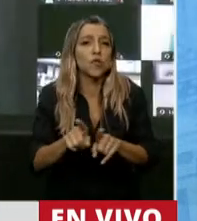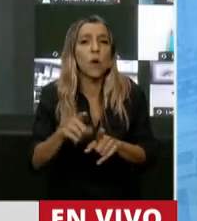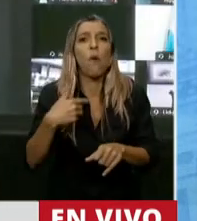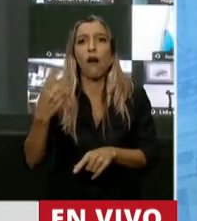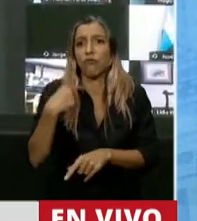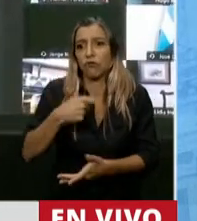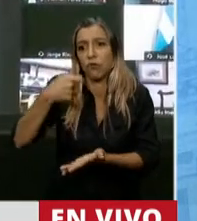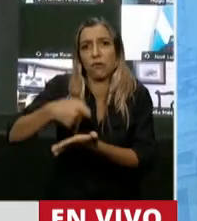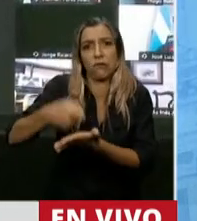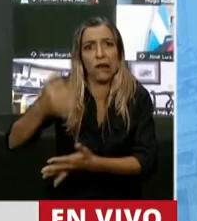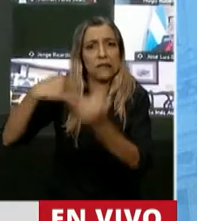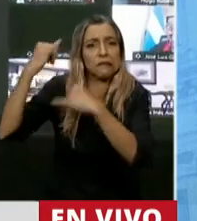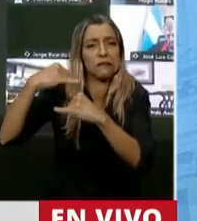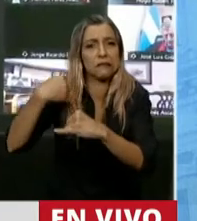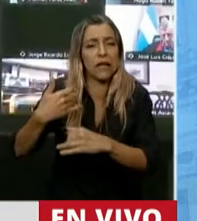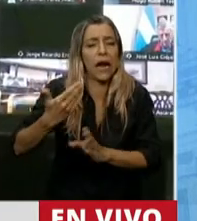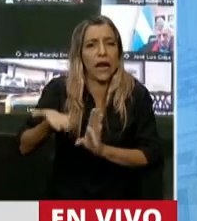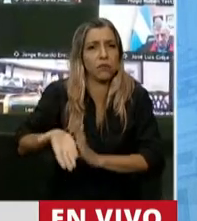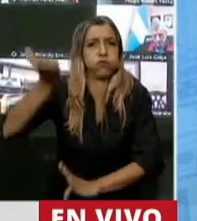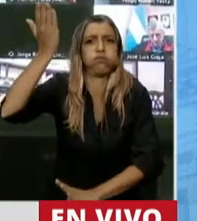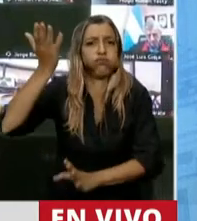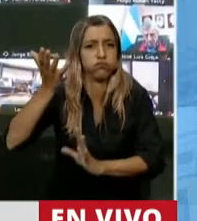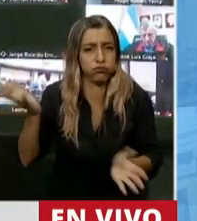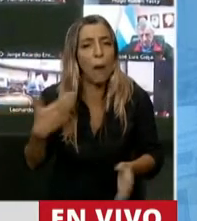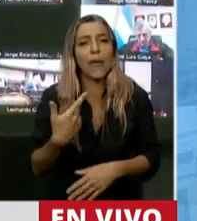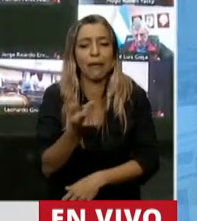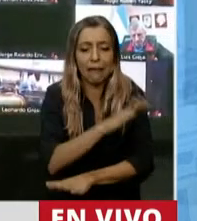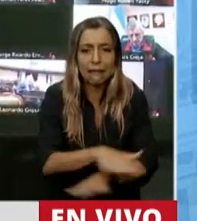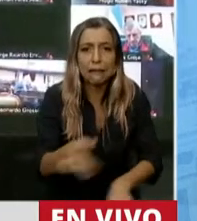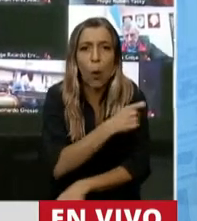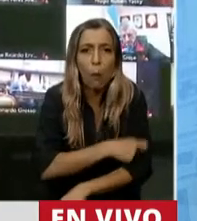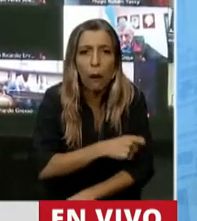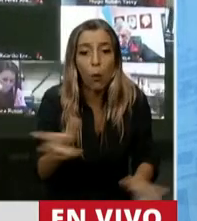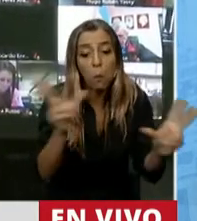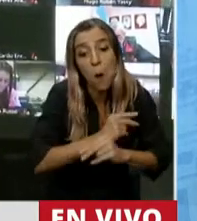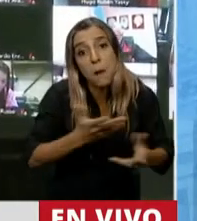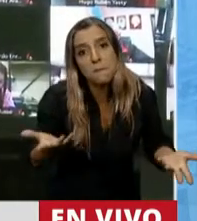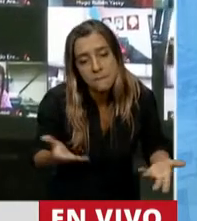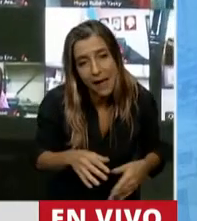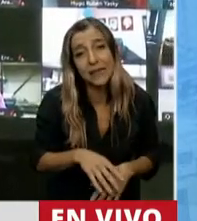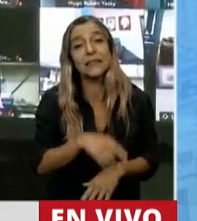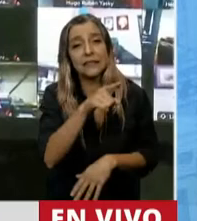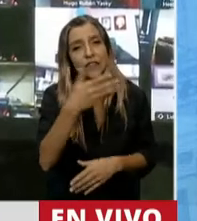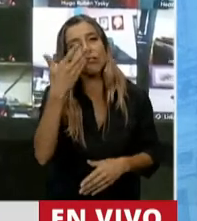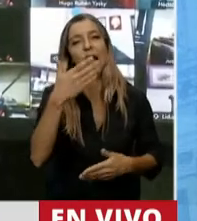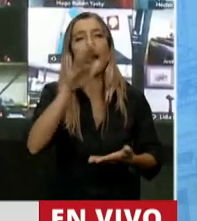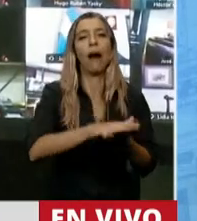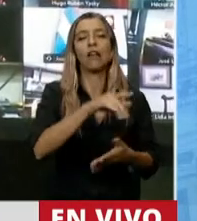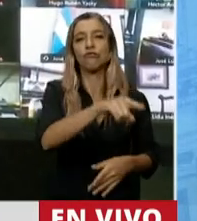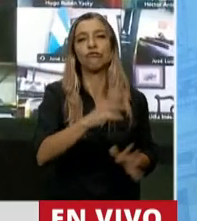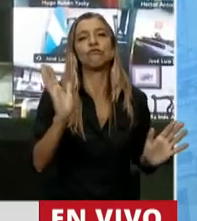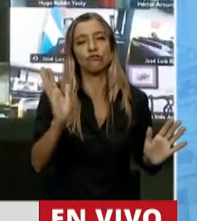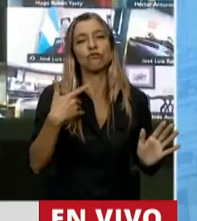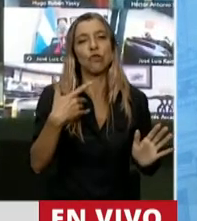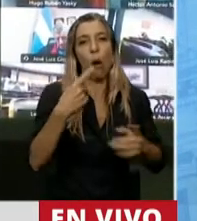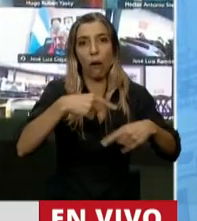altas de nuestra historia, mientras le quitaban las vacunas a los chiquitos. Hoy vienen a hablar de confiscación fascista, como escuchamos hoy